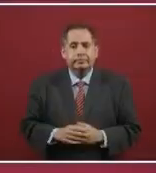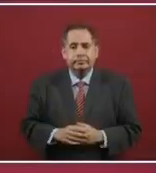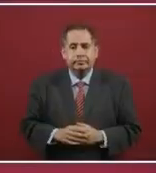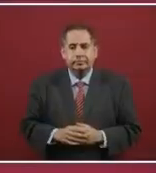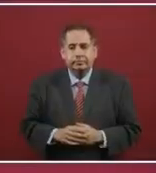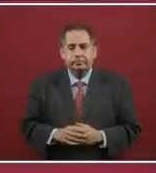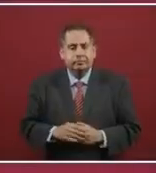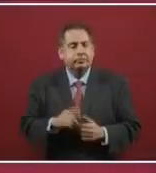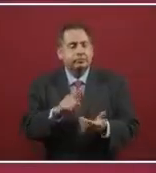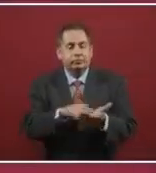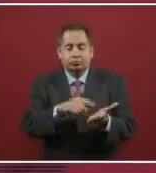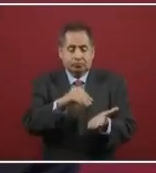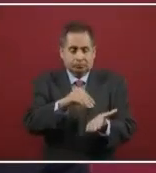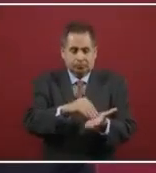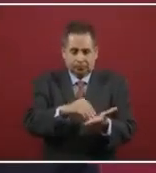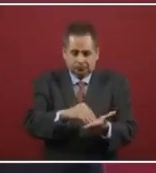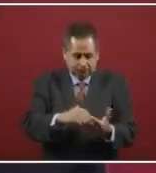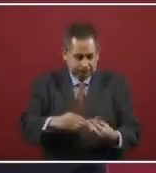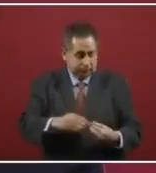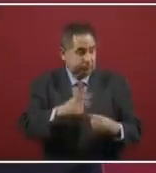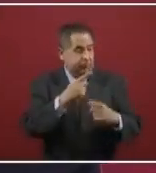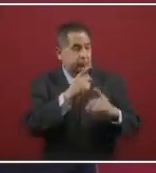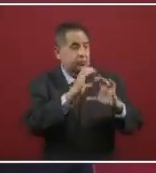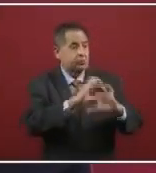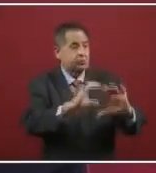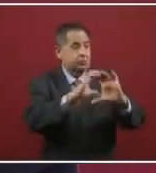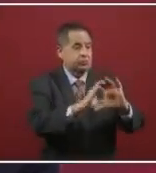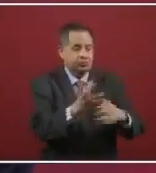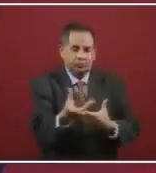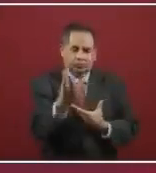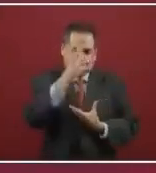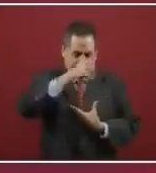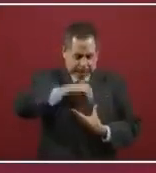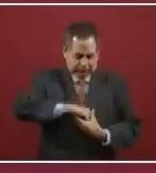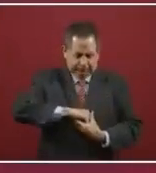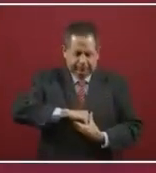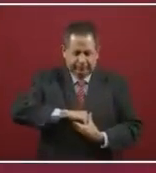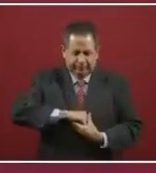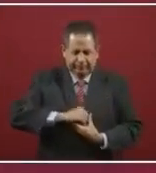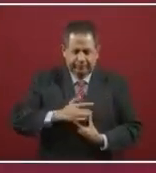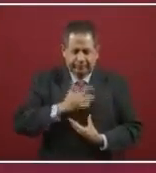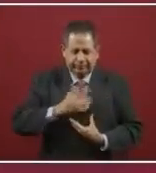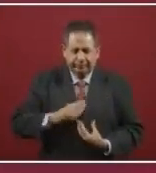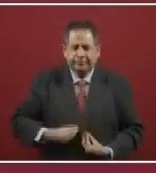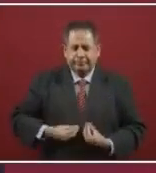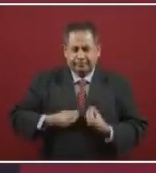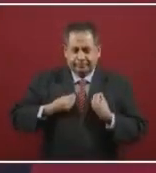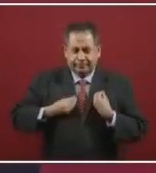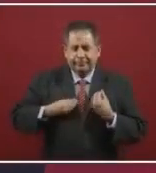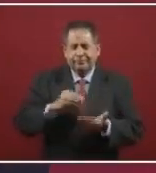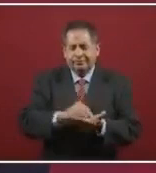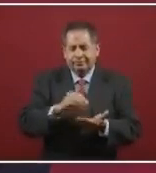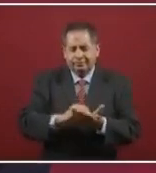vive por sus canciones, por su talento,